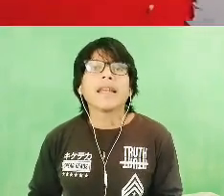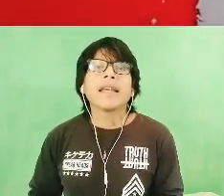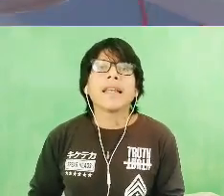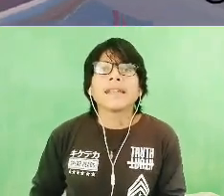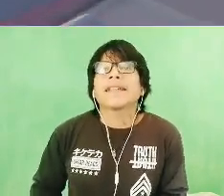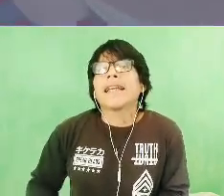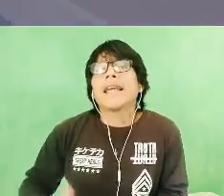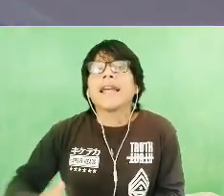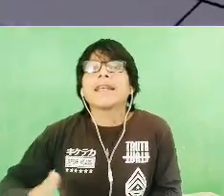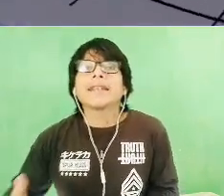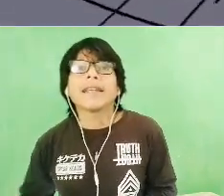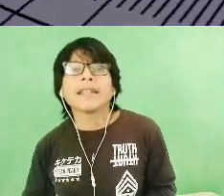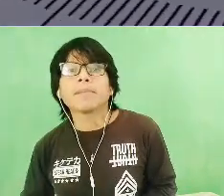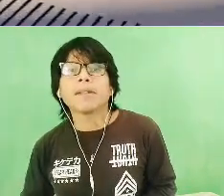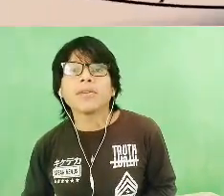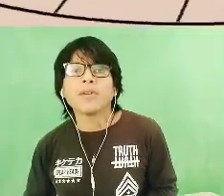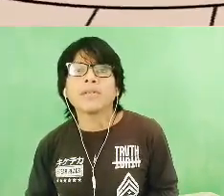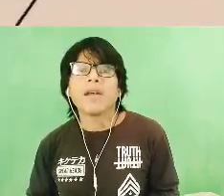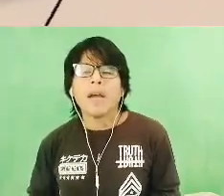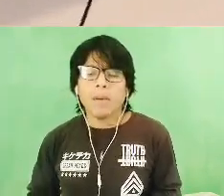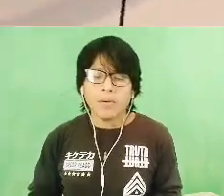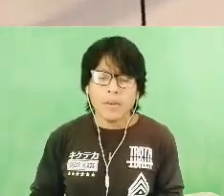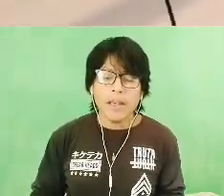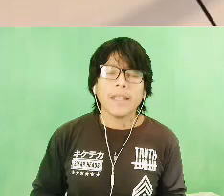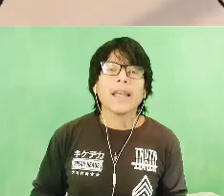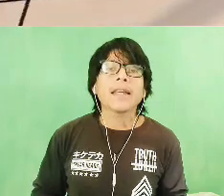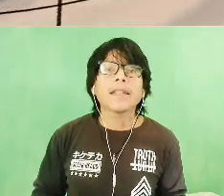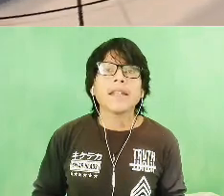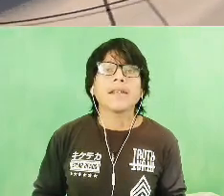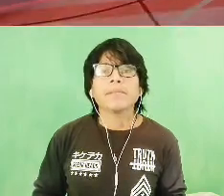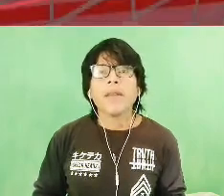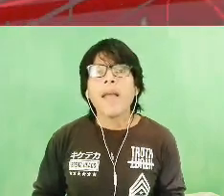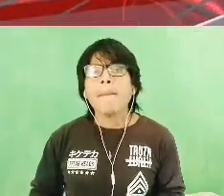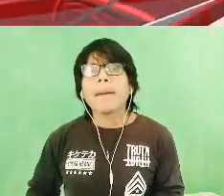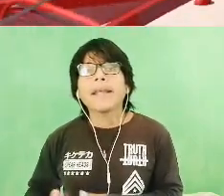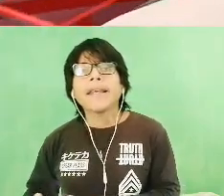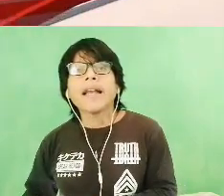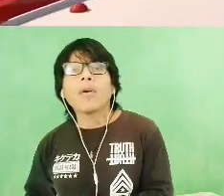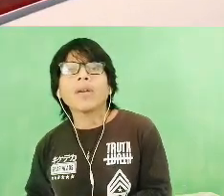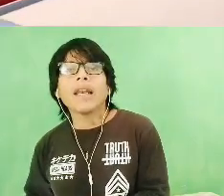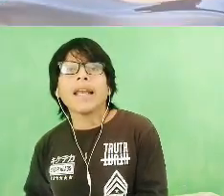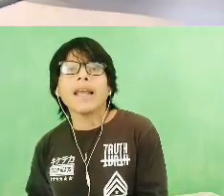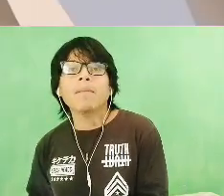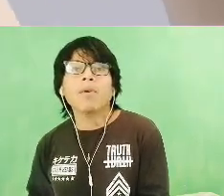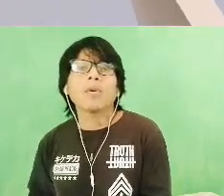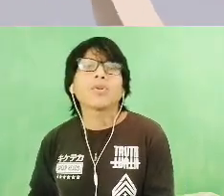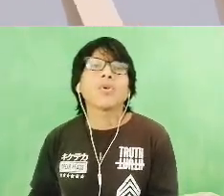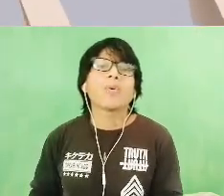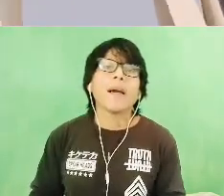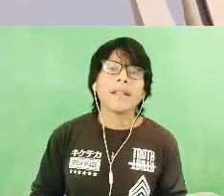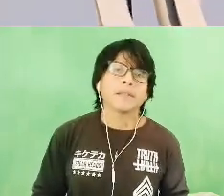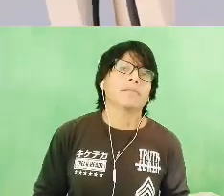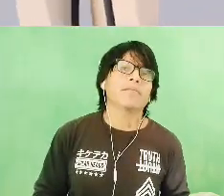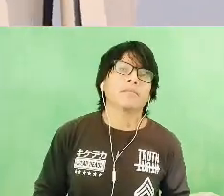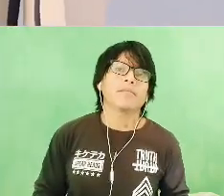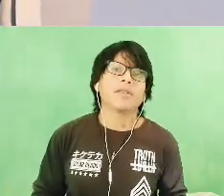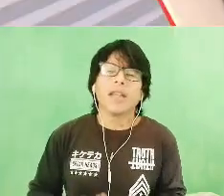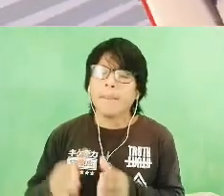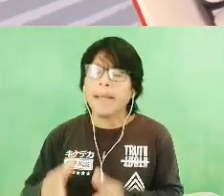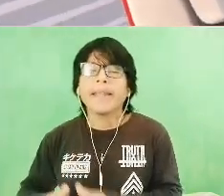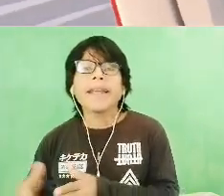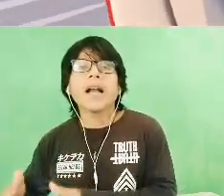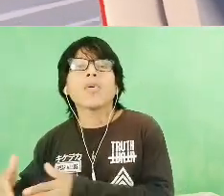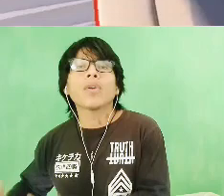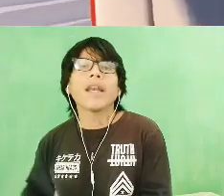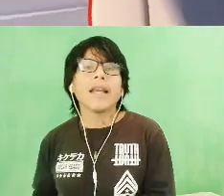palabras en inglés? ¿Qué querían decir en español? Bueno, quería decir, predica con el ejemplo, Joe Biden. O